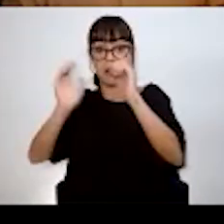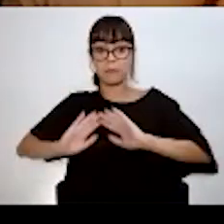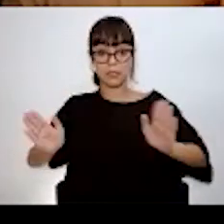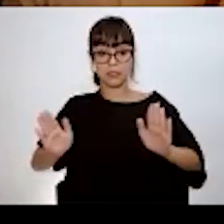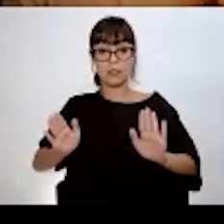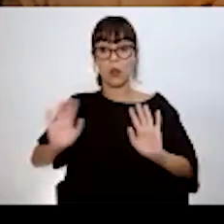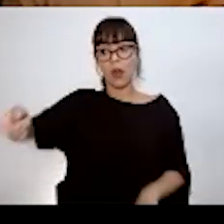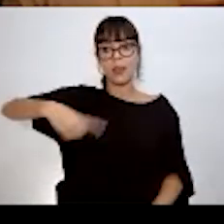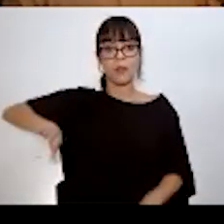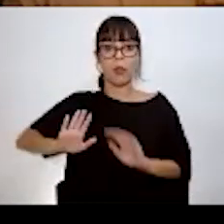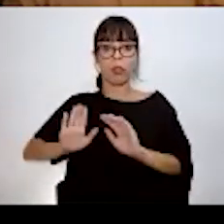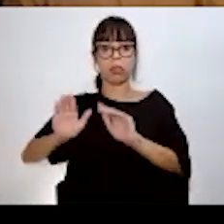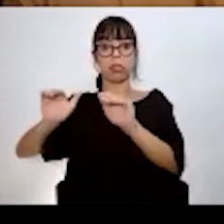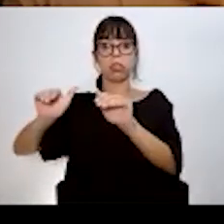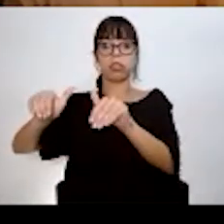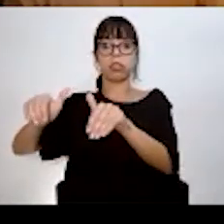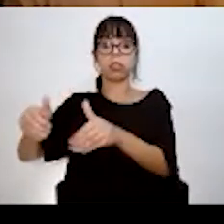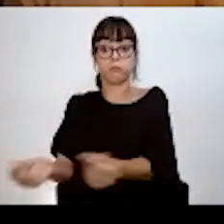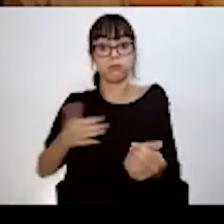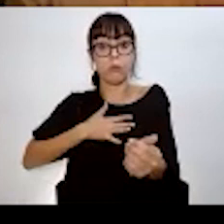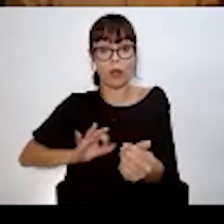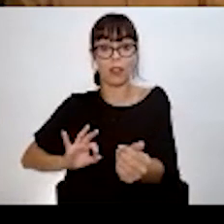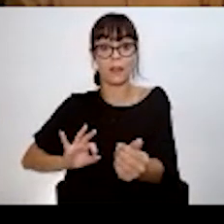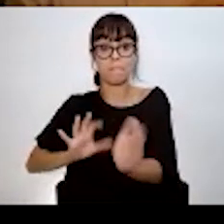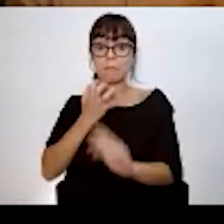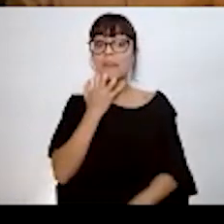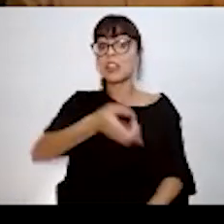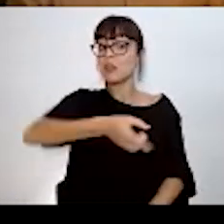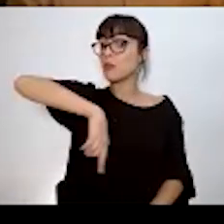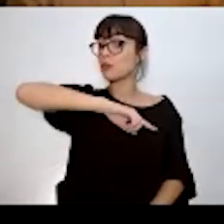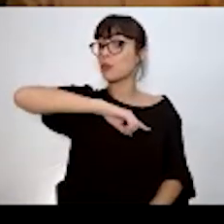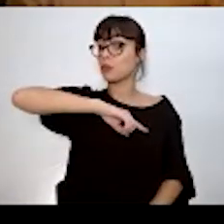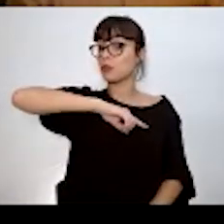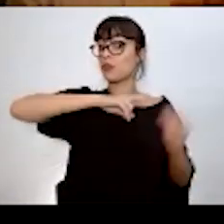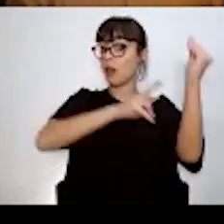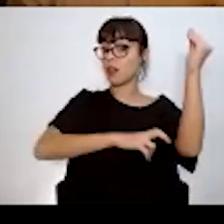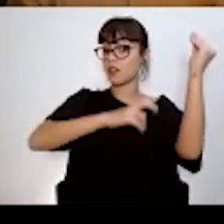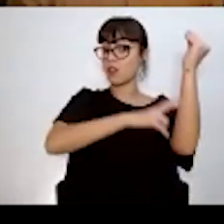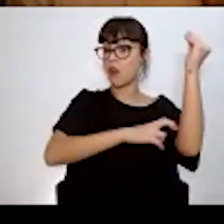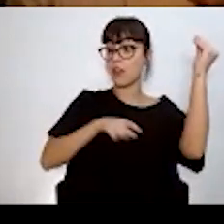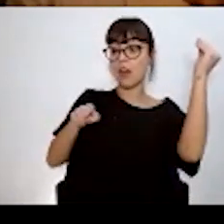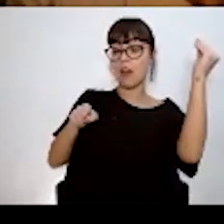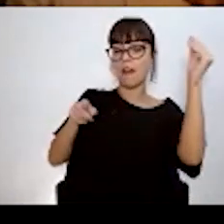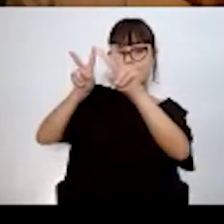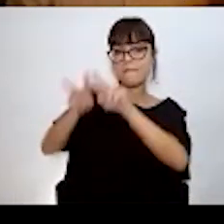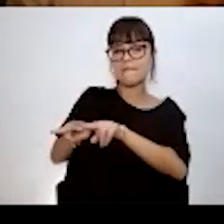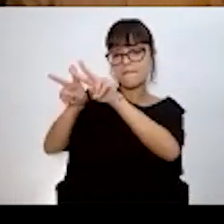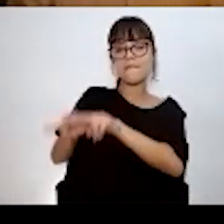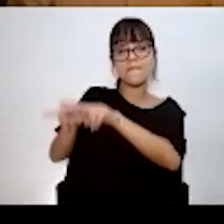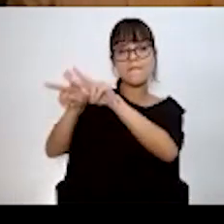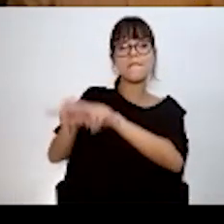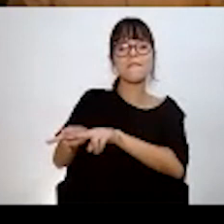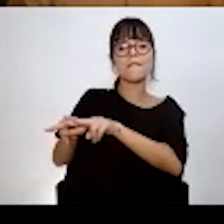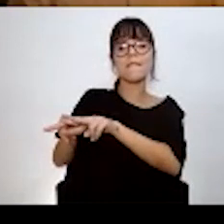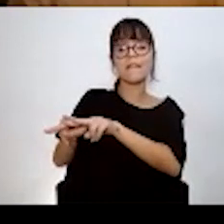si nosotros arqueológicamente hubiéramos intervenido en este espacio, sería muy difícil hacer una valoración del modelo